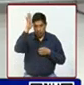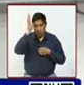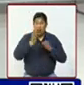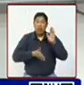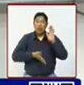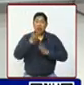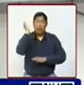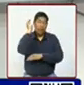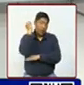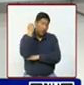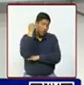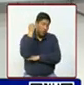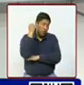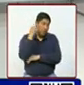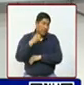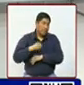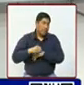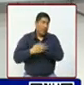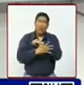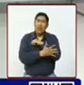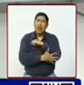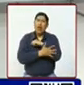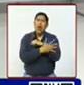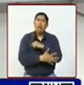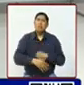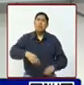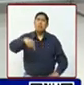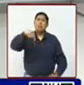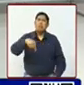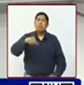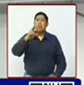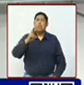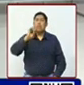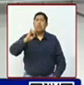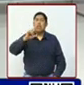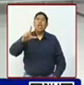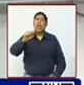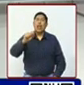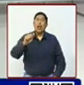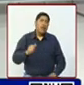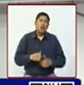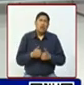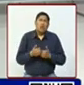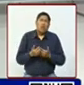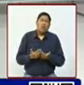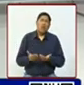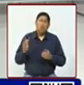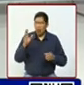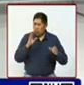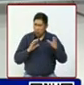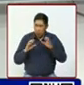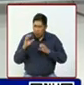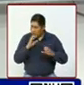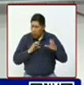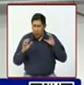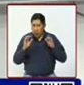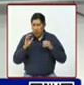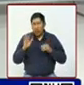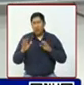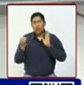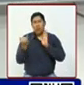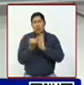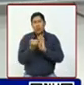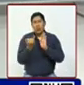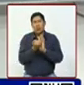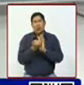al municipio de Quilaquila, y le mostramos a continuación cómo continuó la búsqueda de esta persona que está justamente en búsqueda de su